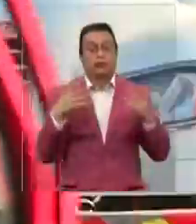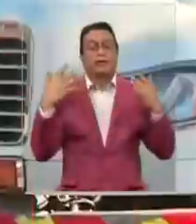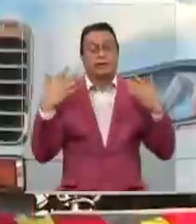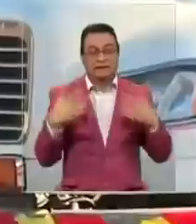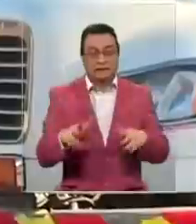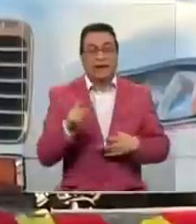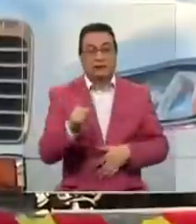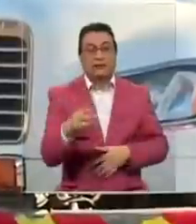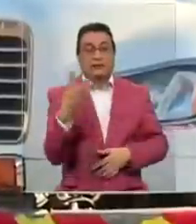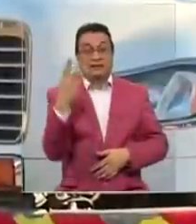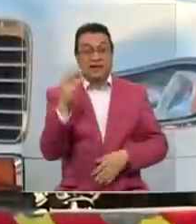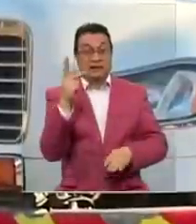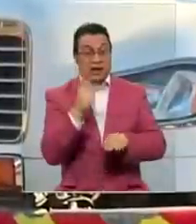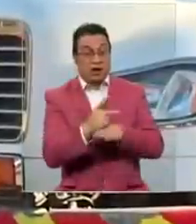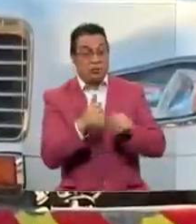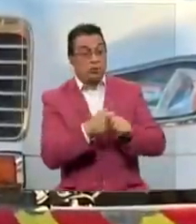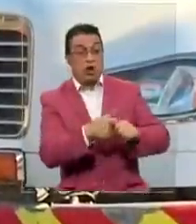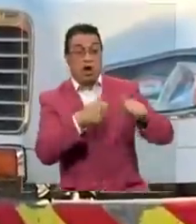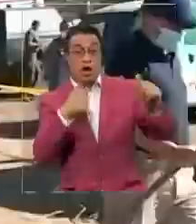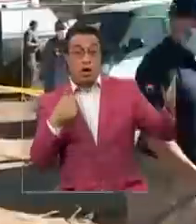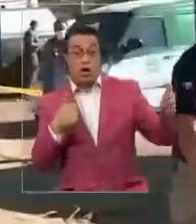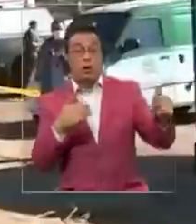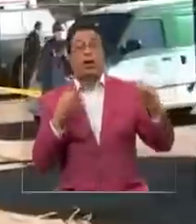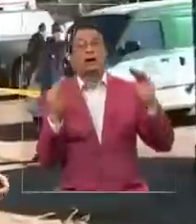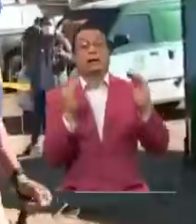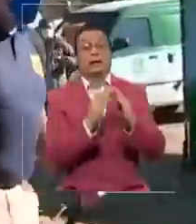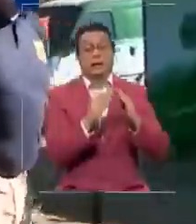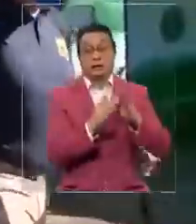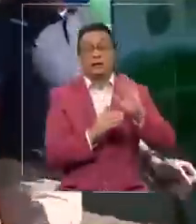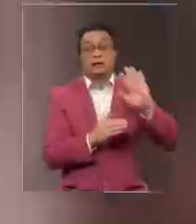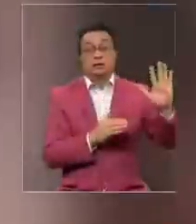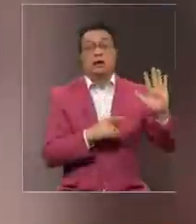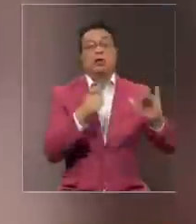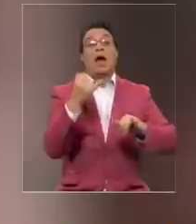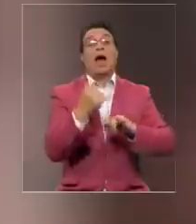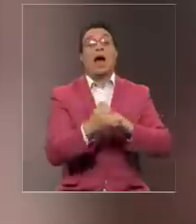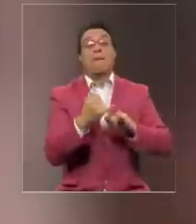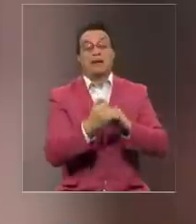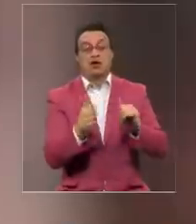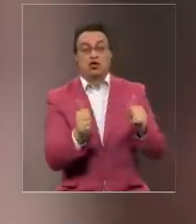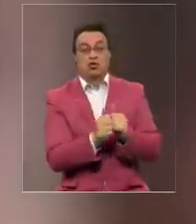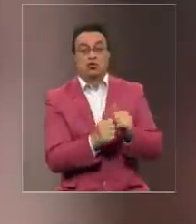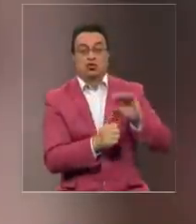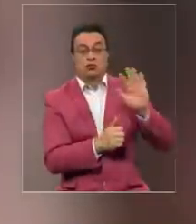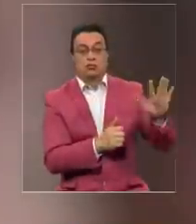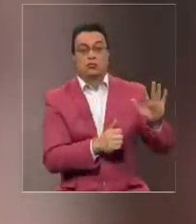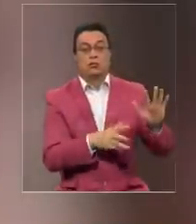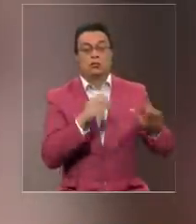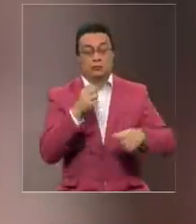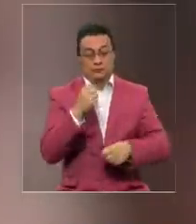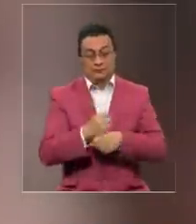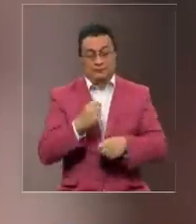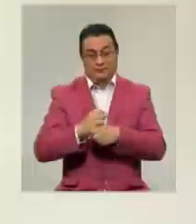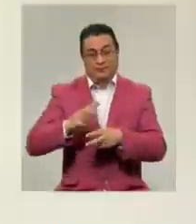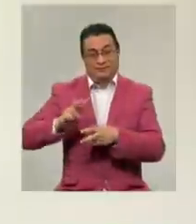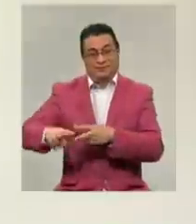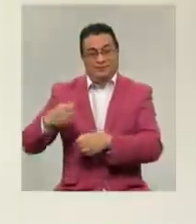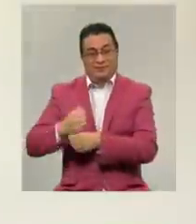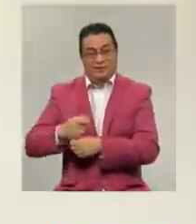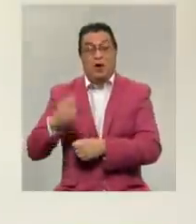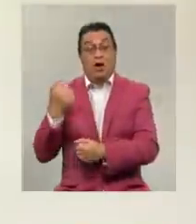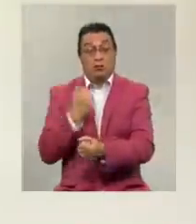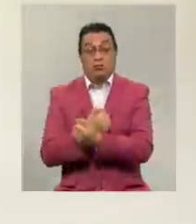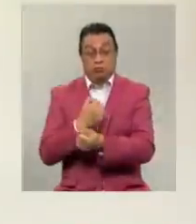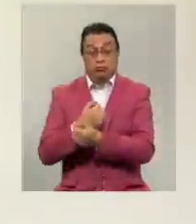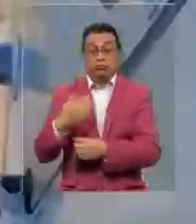que estando a estos 30 kilómetros y en la casa justamente de un amigo, dice haciendo astillas, es que llega la policía